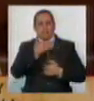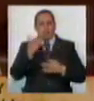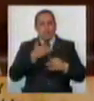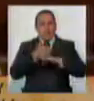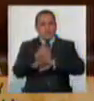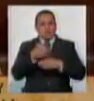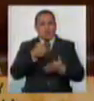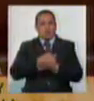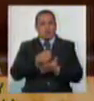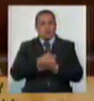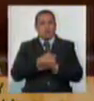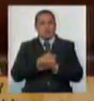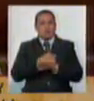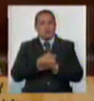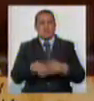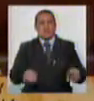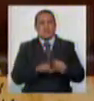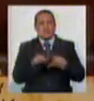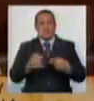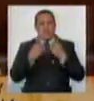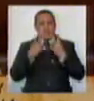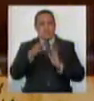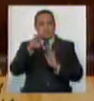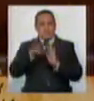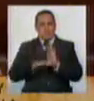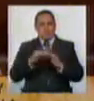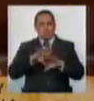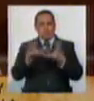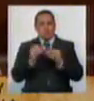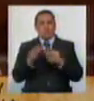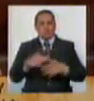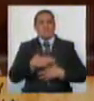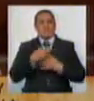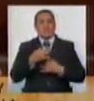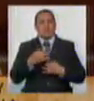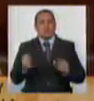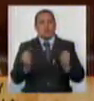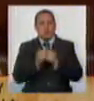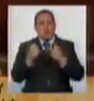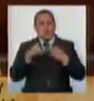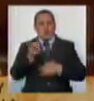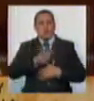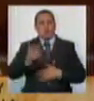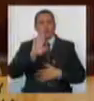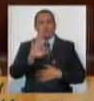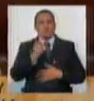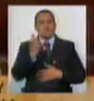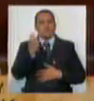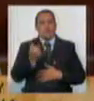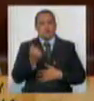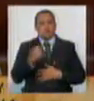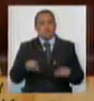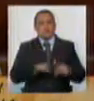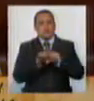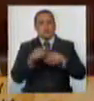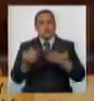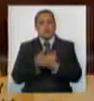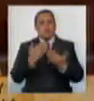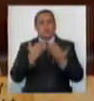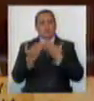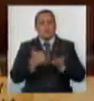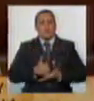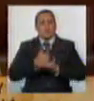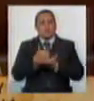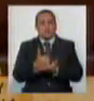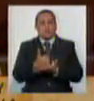al financiamiento y verán reducidas sus tasas de interés mediante el uso de sus facturas y un nuevo sistema de